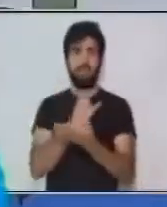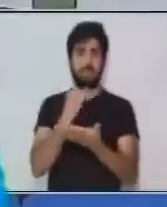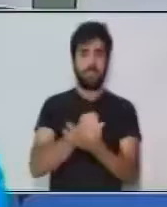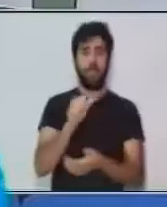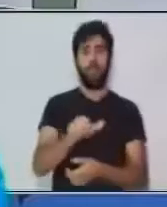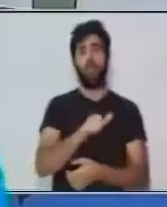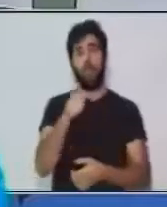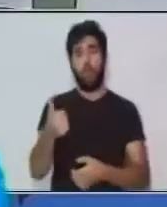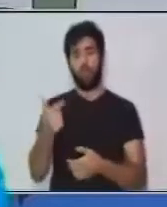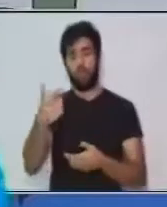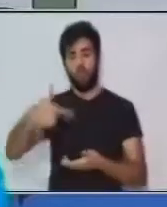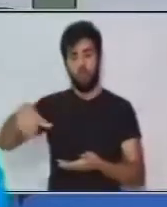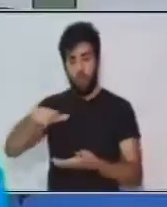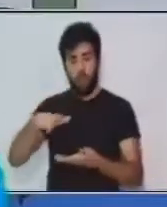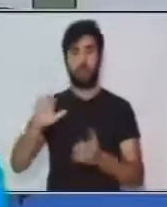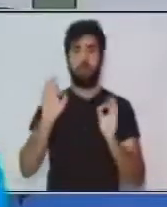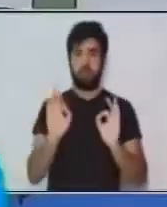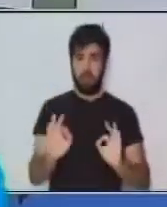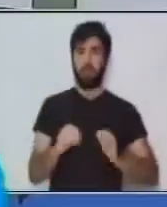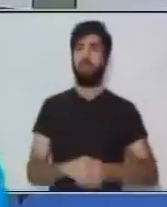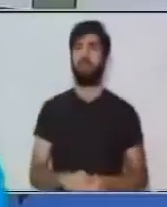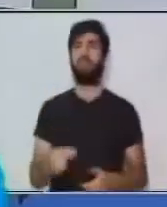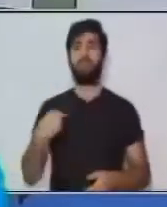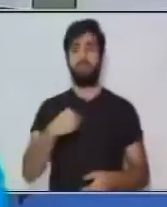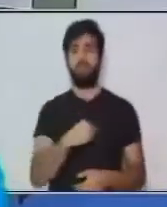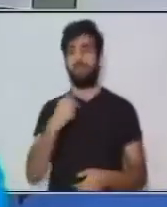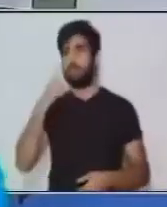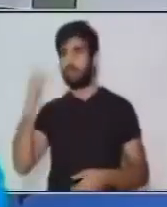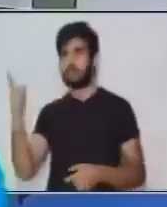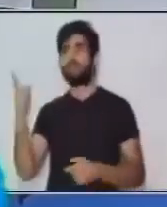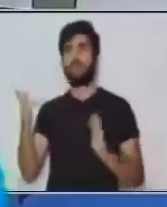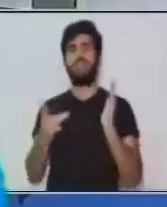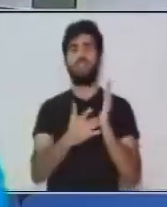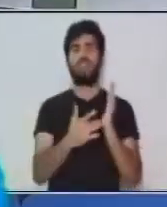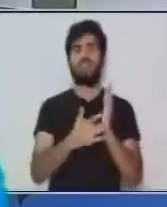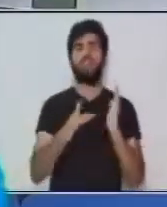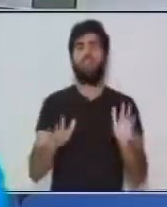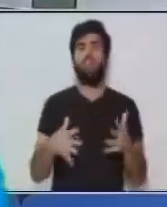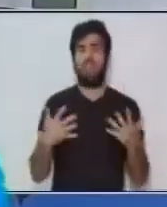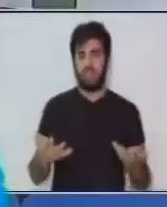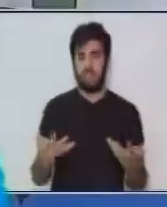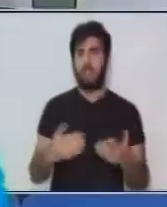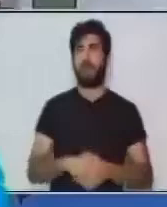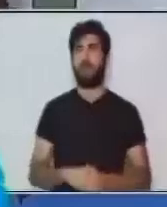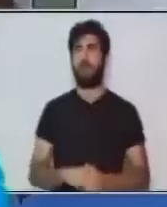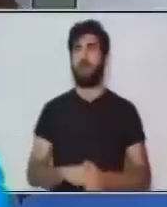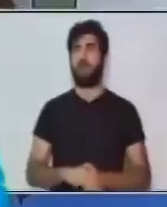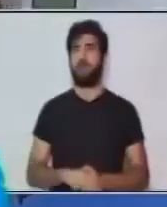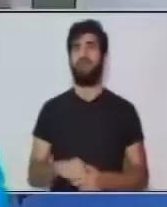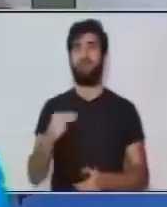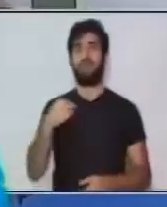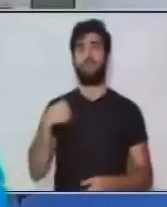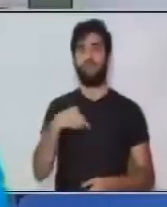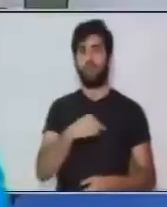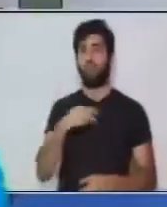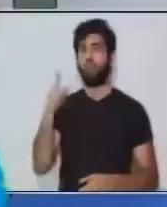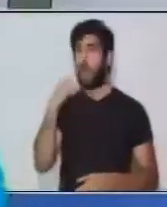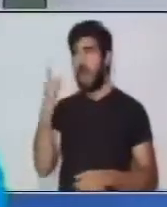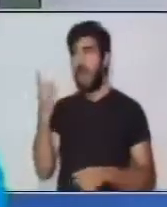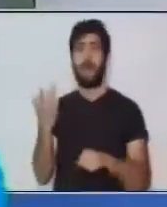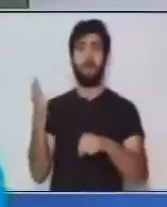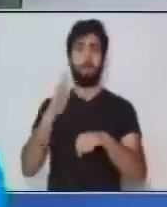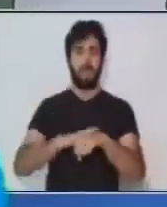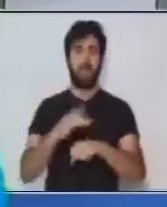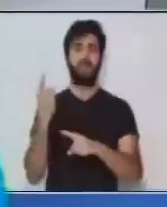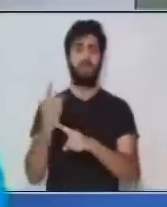lugares. Entonces, nos vamos ahora a las fuentes tecnológicas, que son las que ahora y en la actualidad son las que nosotros más